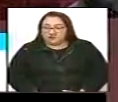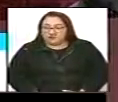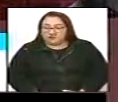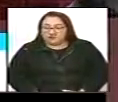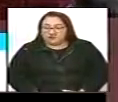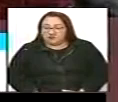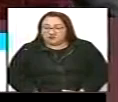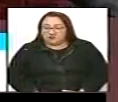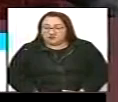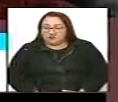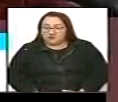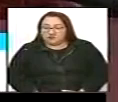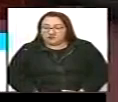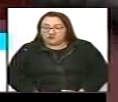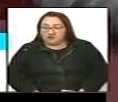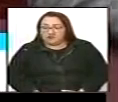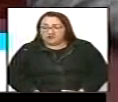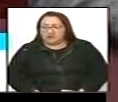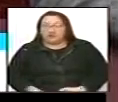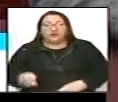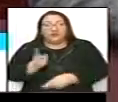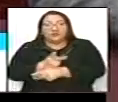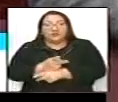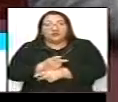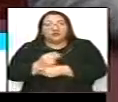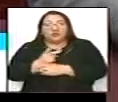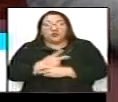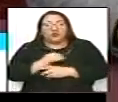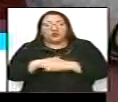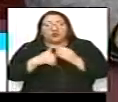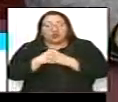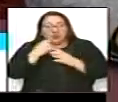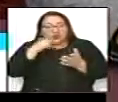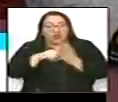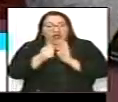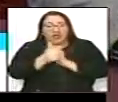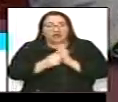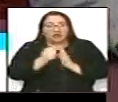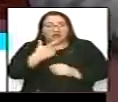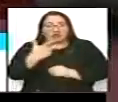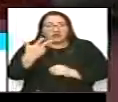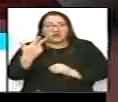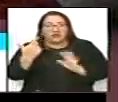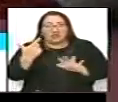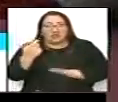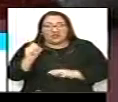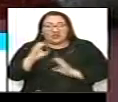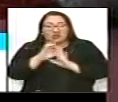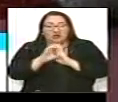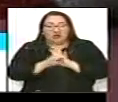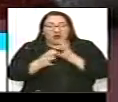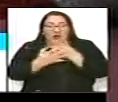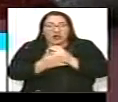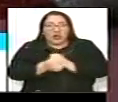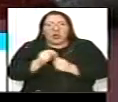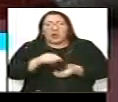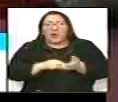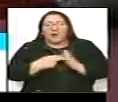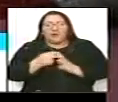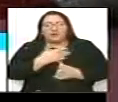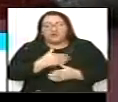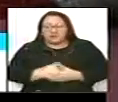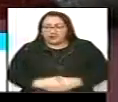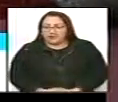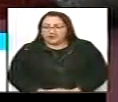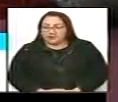contra la conservación e identidad de objeto, que está regulada en el artículo 370 del Código Penal. ¿Y eso qué significa,